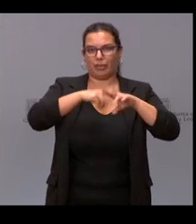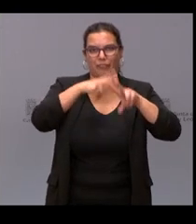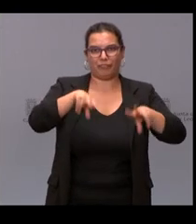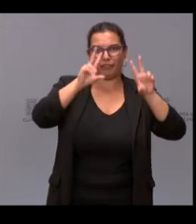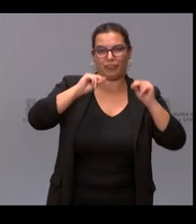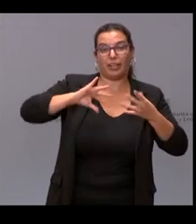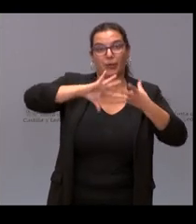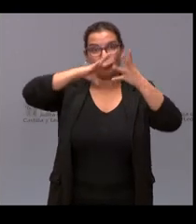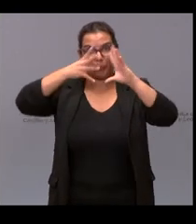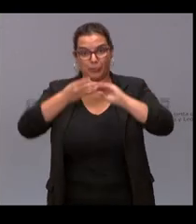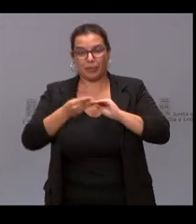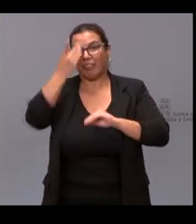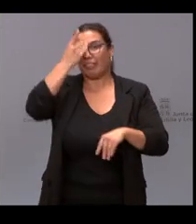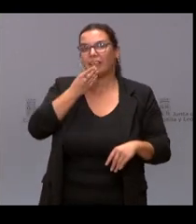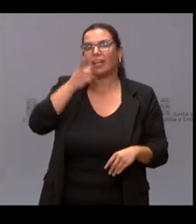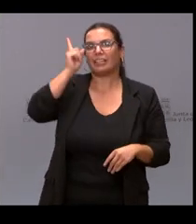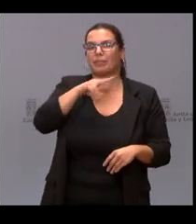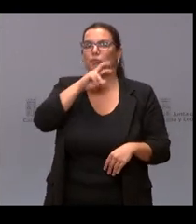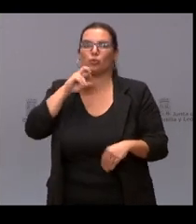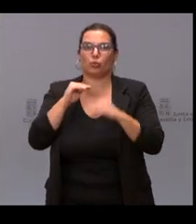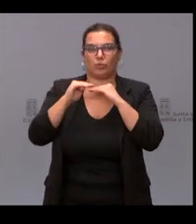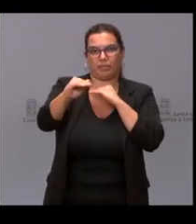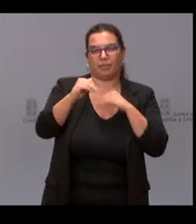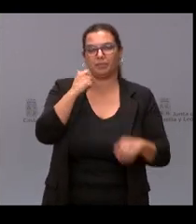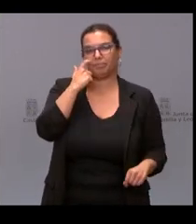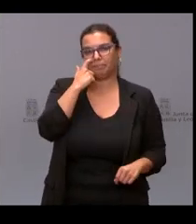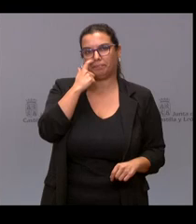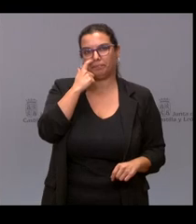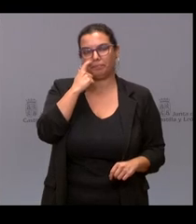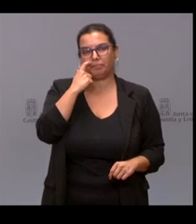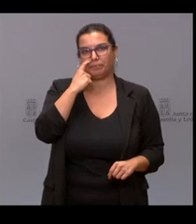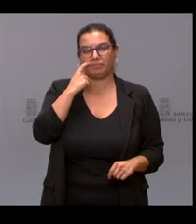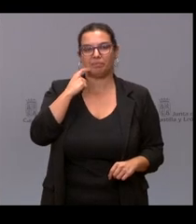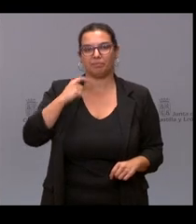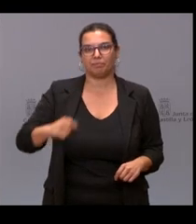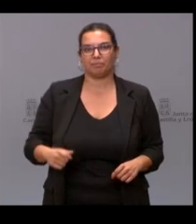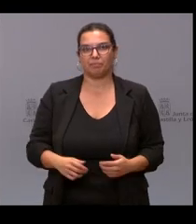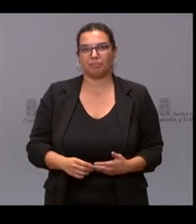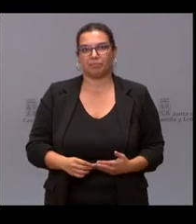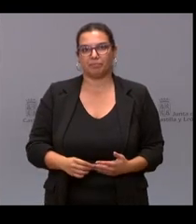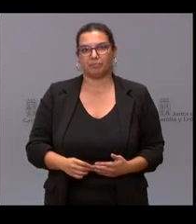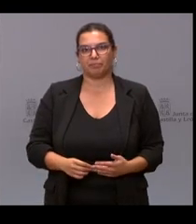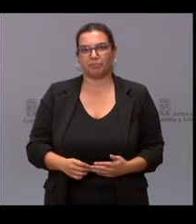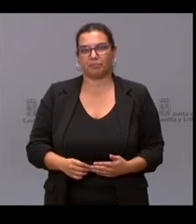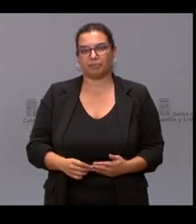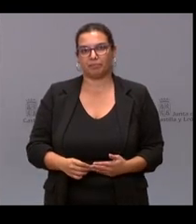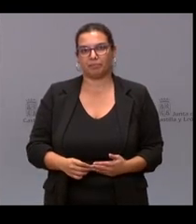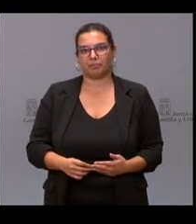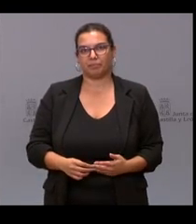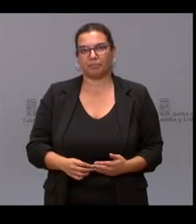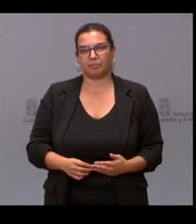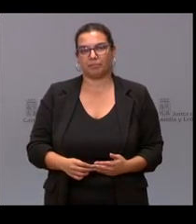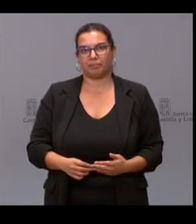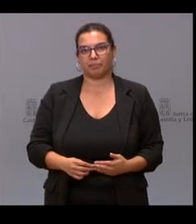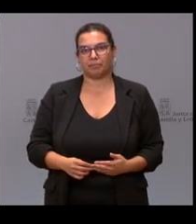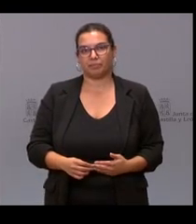en la sostenibilidad. So to achieve that, what Mr. President told us this morning was that you have more renewable energy than anywhere else in